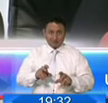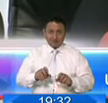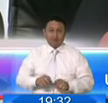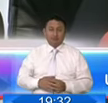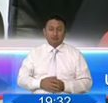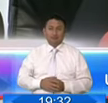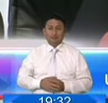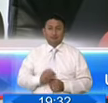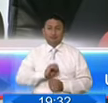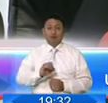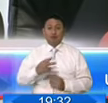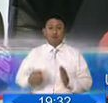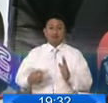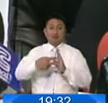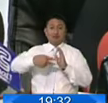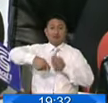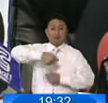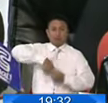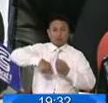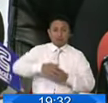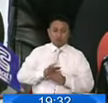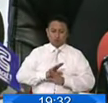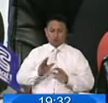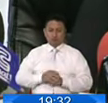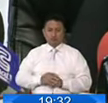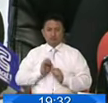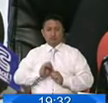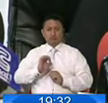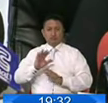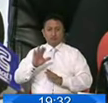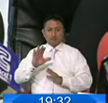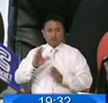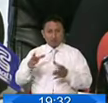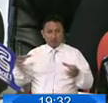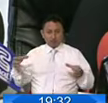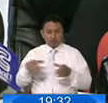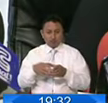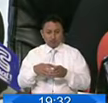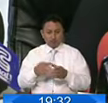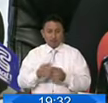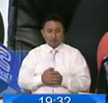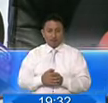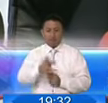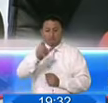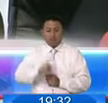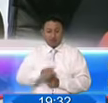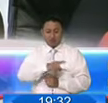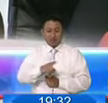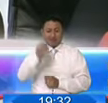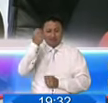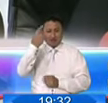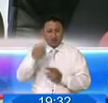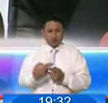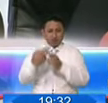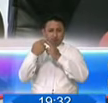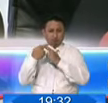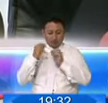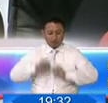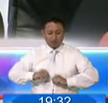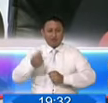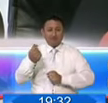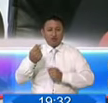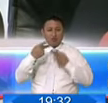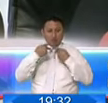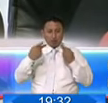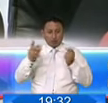con lavado de activos y que se instaure de una y un sentido de responsabilidad en el manejo de los